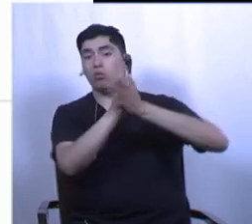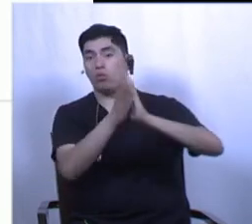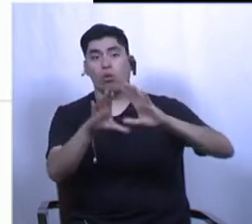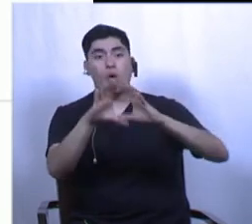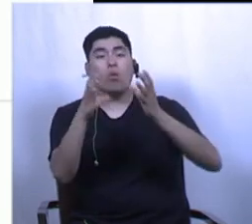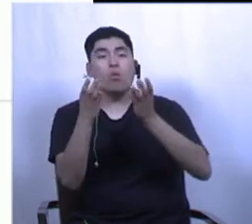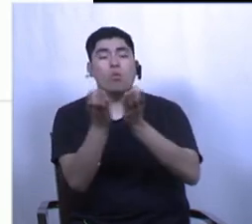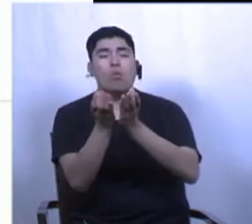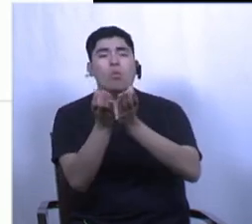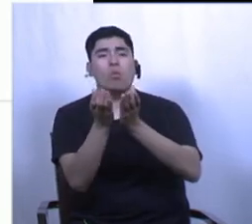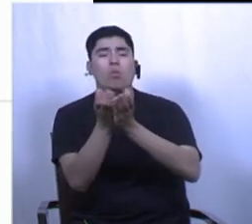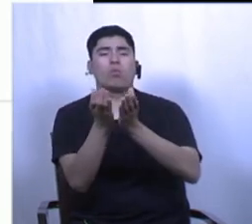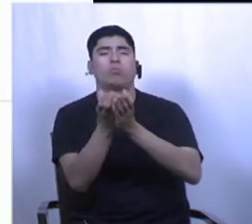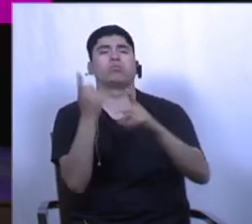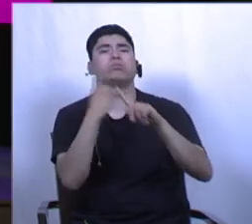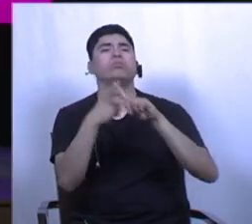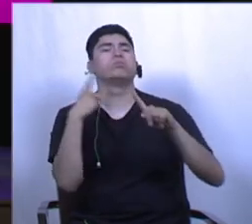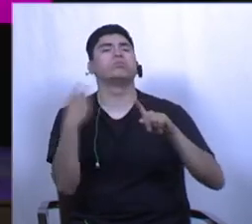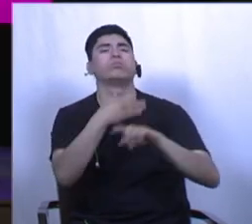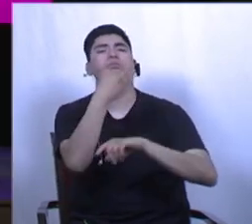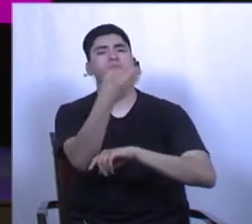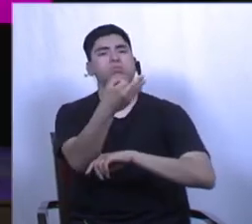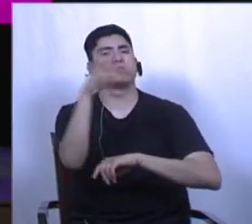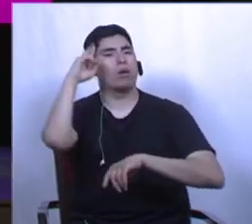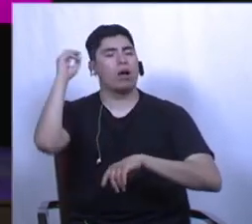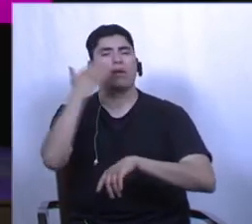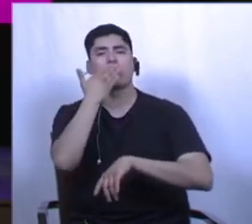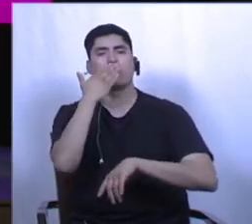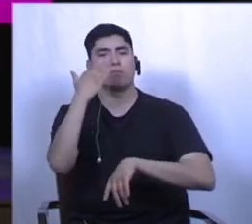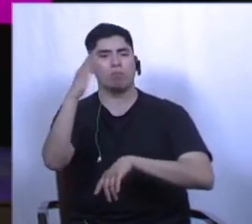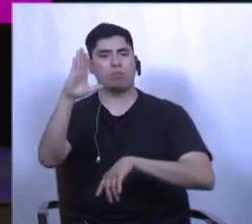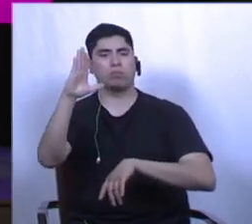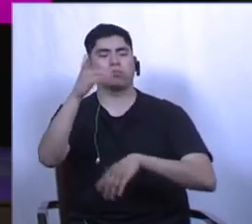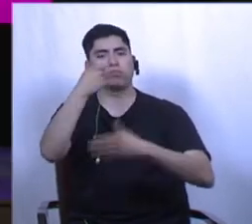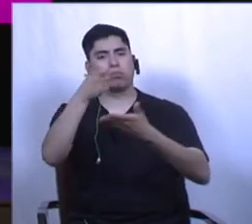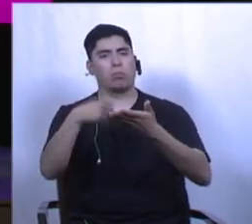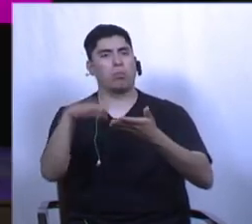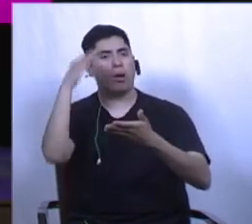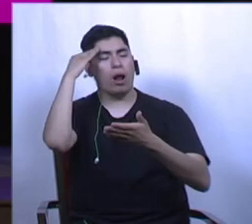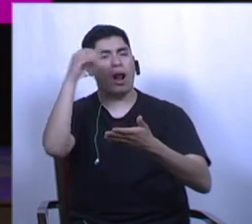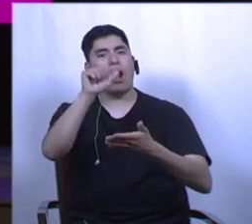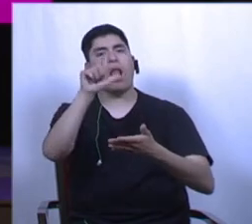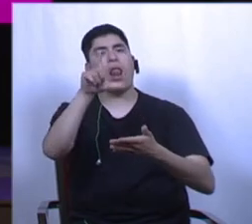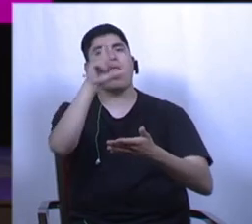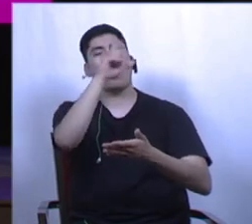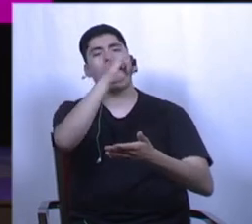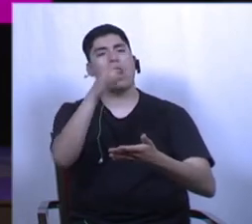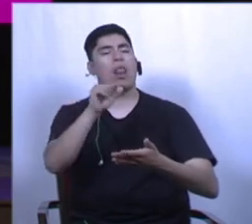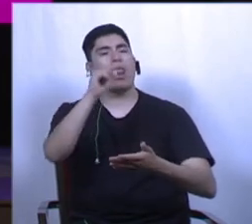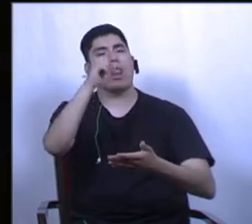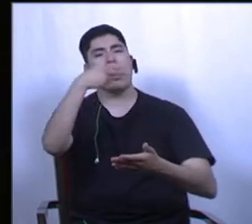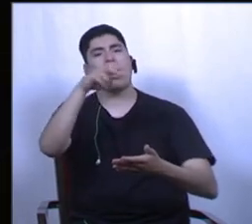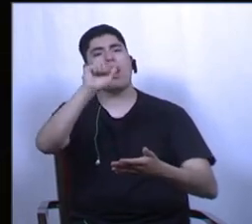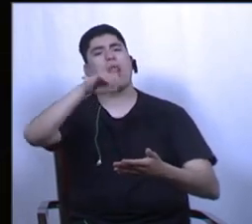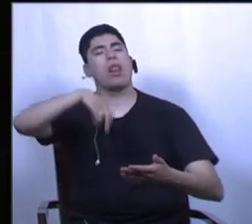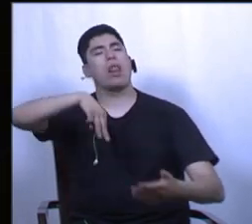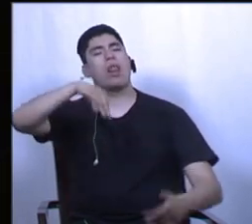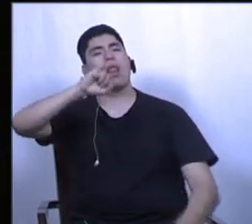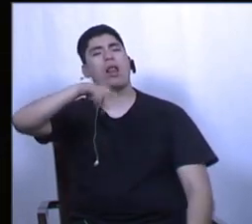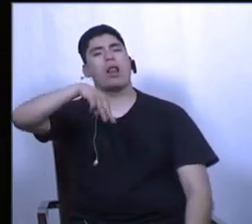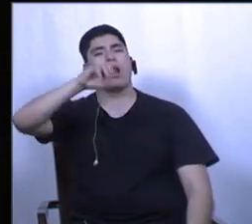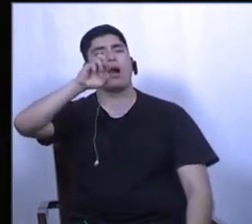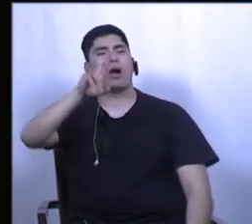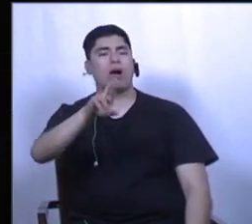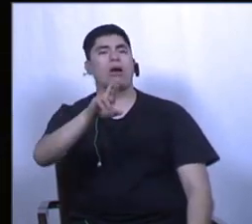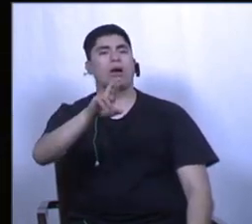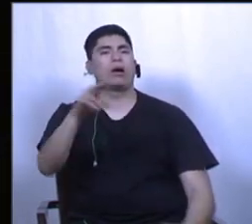porque se decía que era el punto decisivo para mejorar el Alzheimer, pero yo no sabía por qué estaban tan interesados si lo